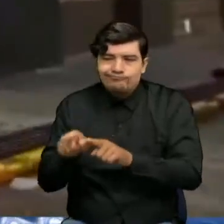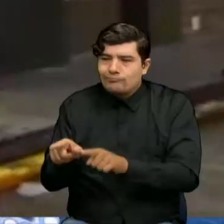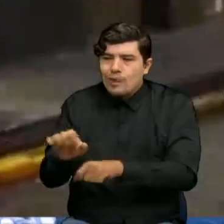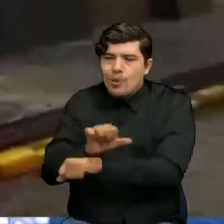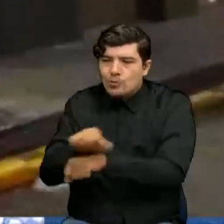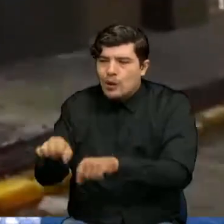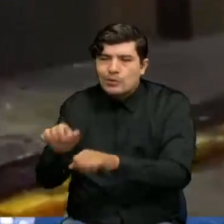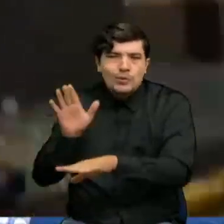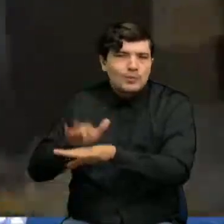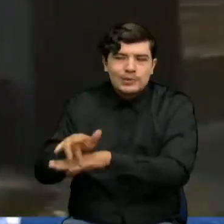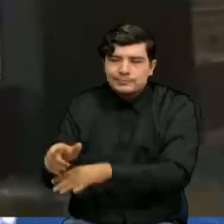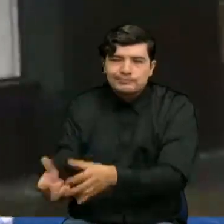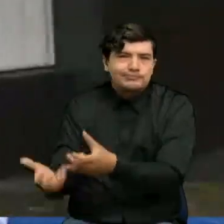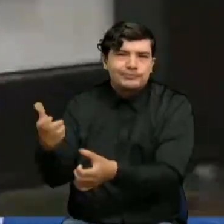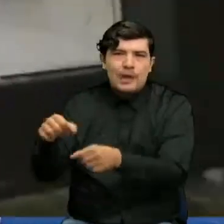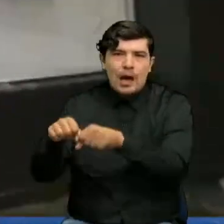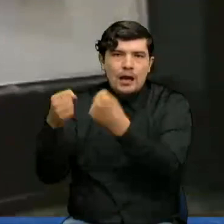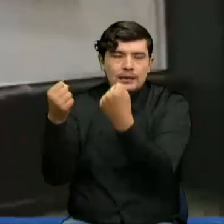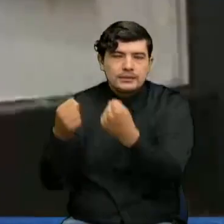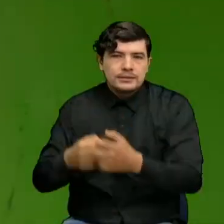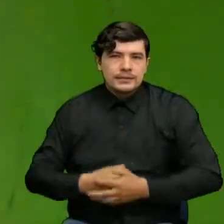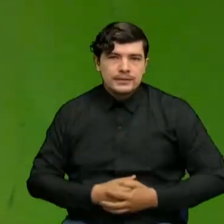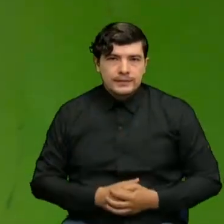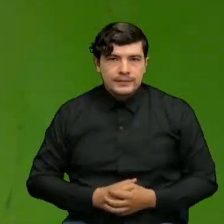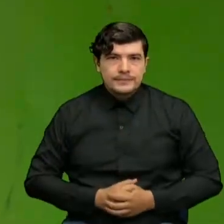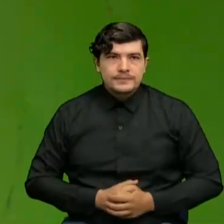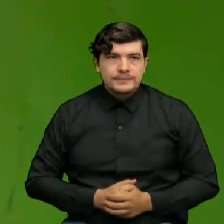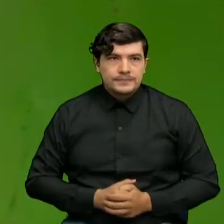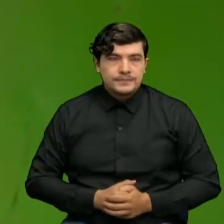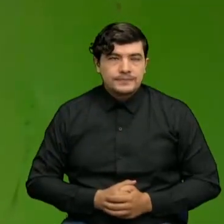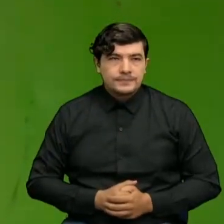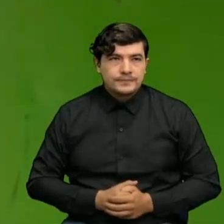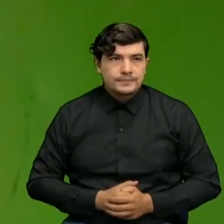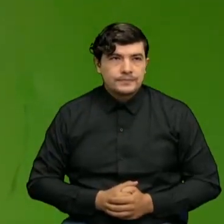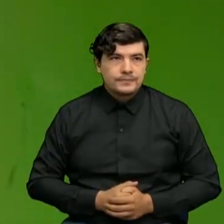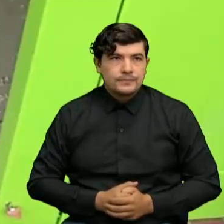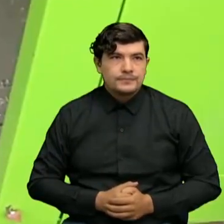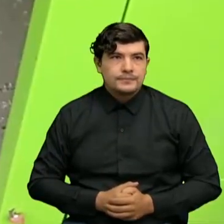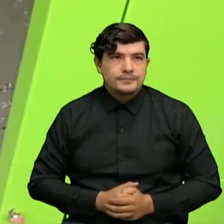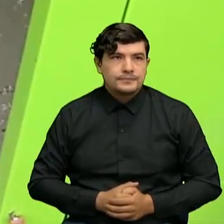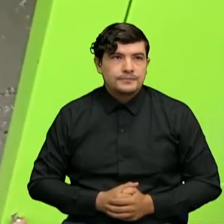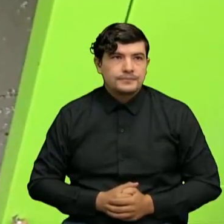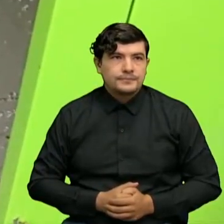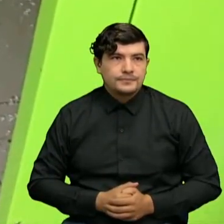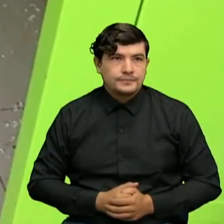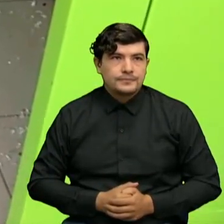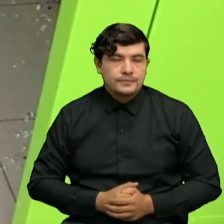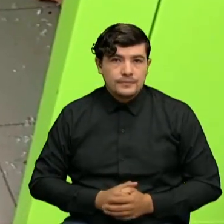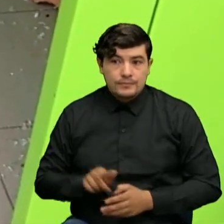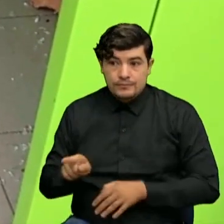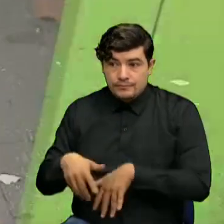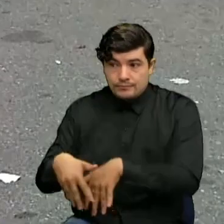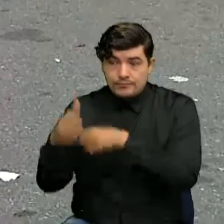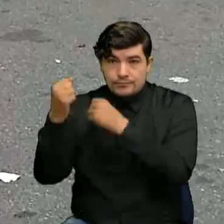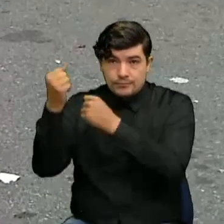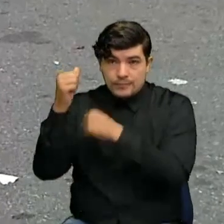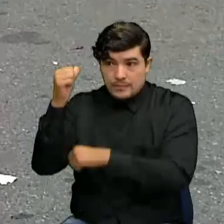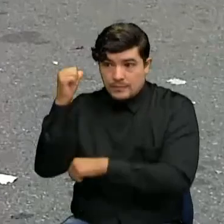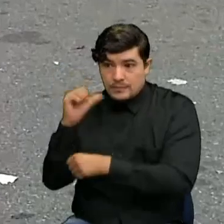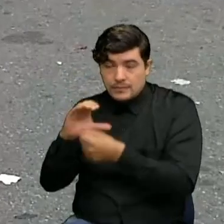las autoridades indicaron que en los disturbios no se registraron lesiones personales de gravedad.